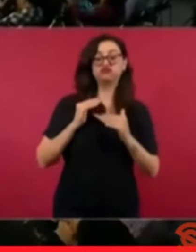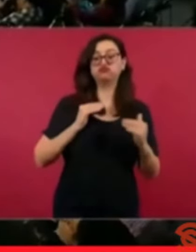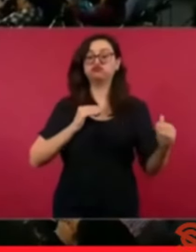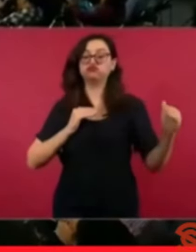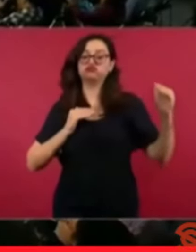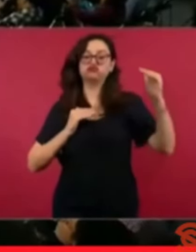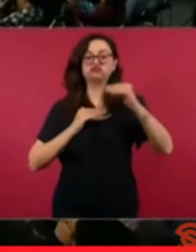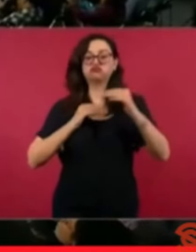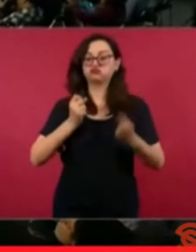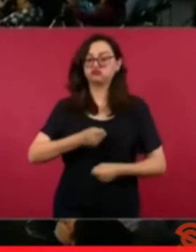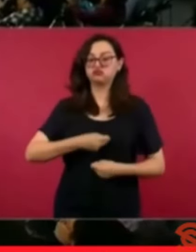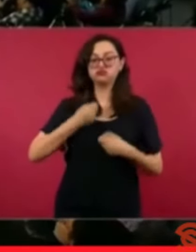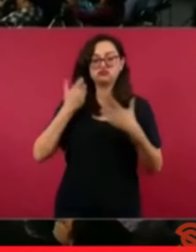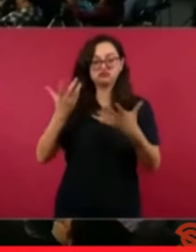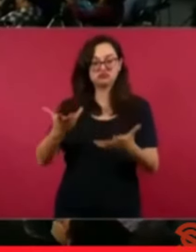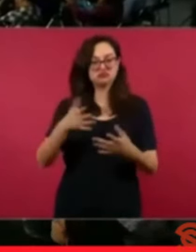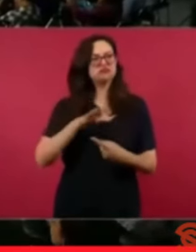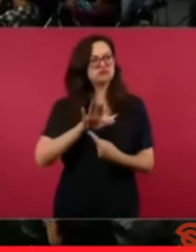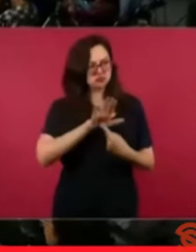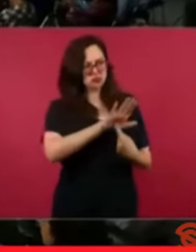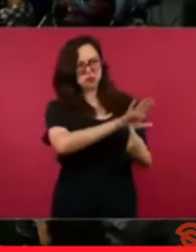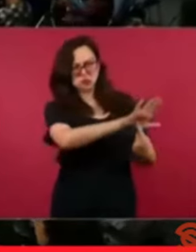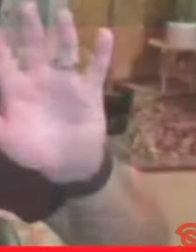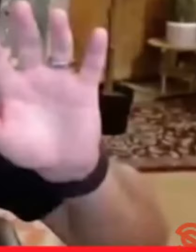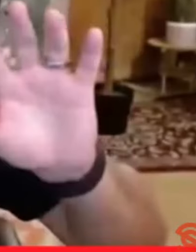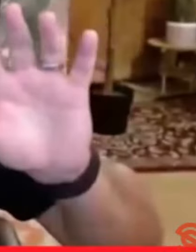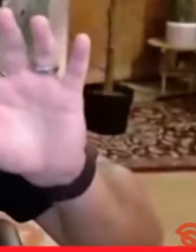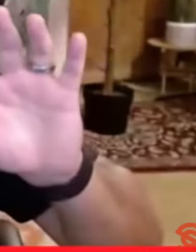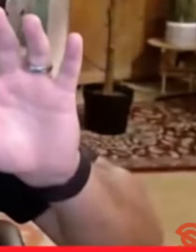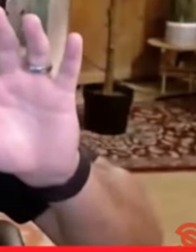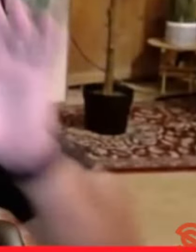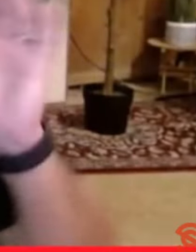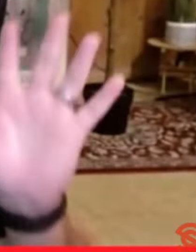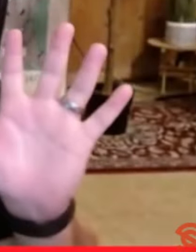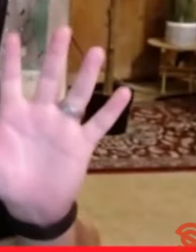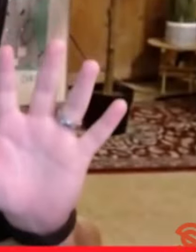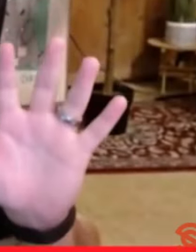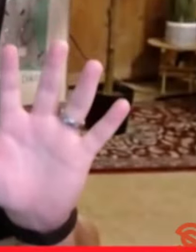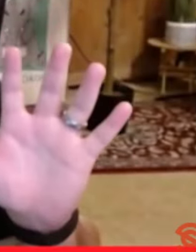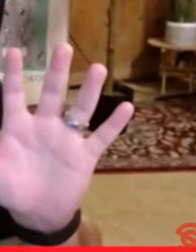Y yo le agregaría, más allá que lo exprese y que lo manifieste, que chingue a su madre.